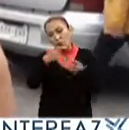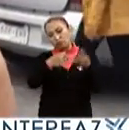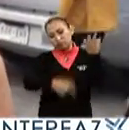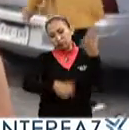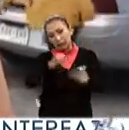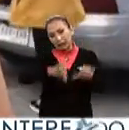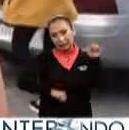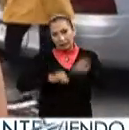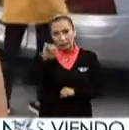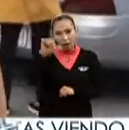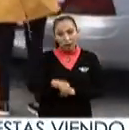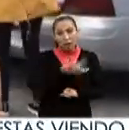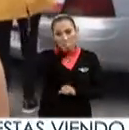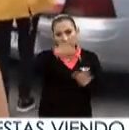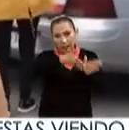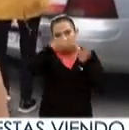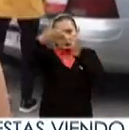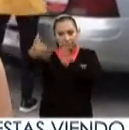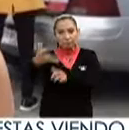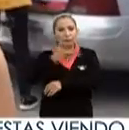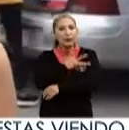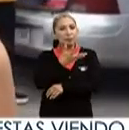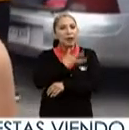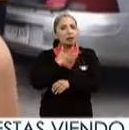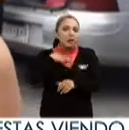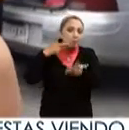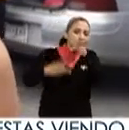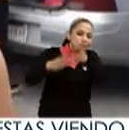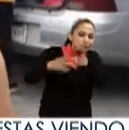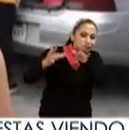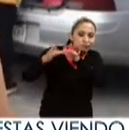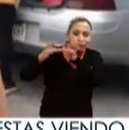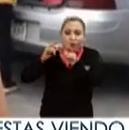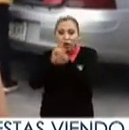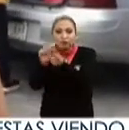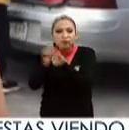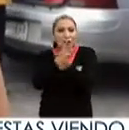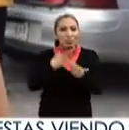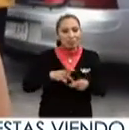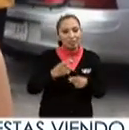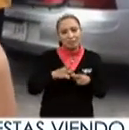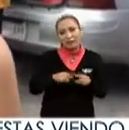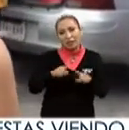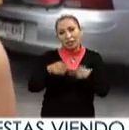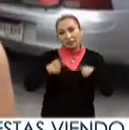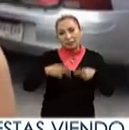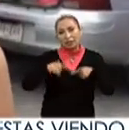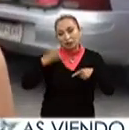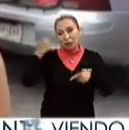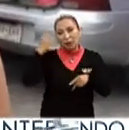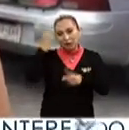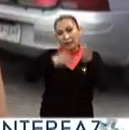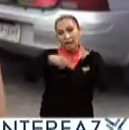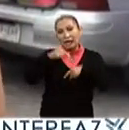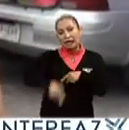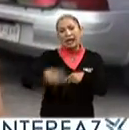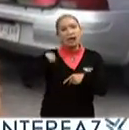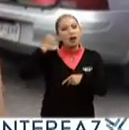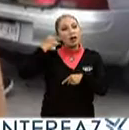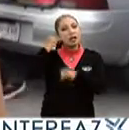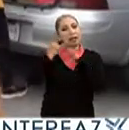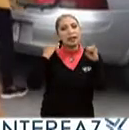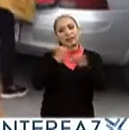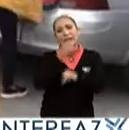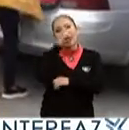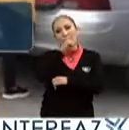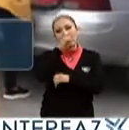se llevará a cabo. Más adelante pues tendremos conversaciones con diferentes ponentes que asisten a este Congreso